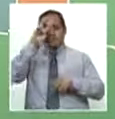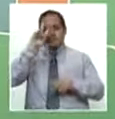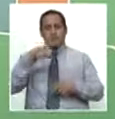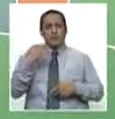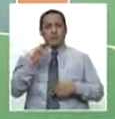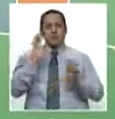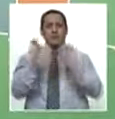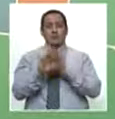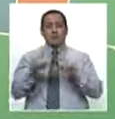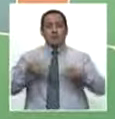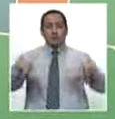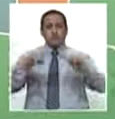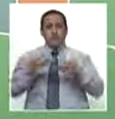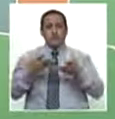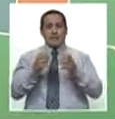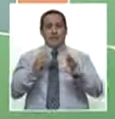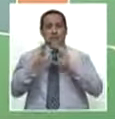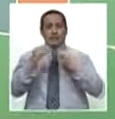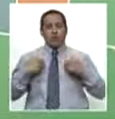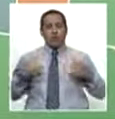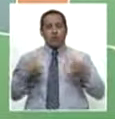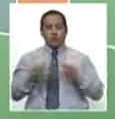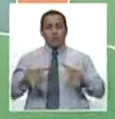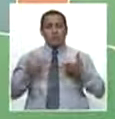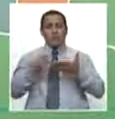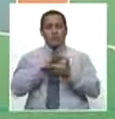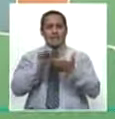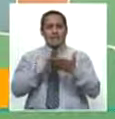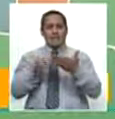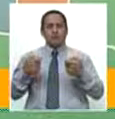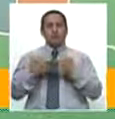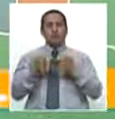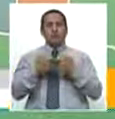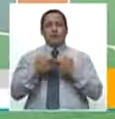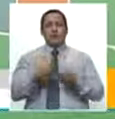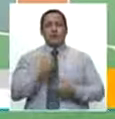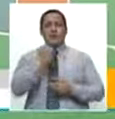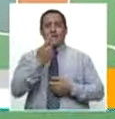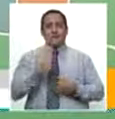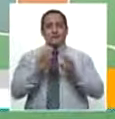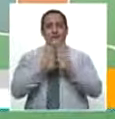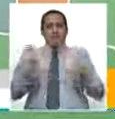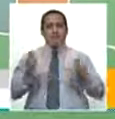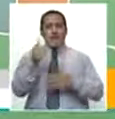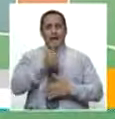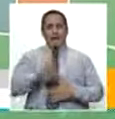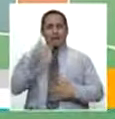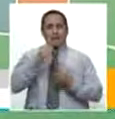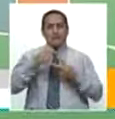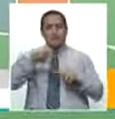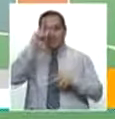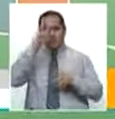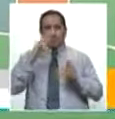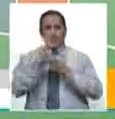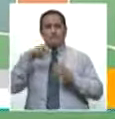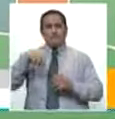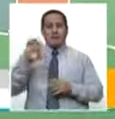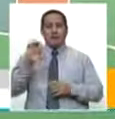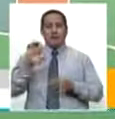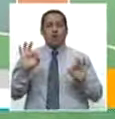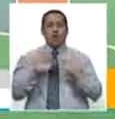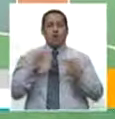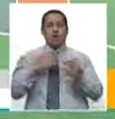Perú. Recuerden, si ustedes quieren comunicarse con nosotros, pueden escribirnos a nuestro correo, que es sinbarreras.tvperu.gov